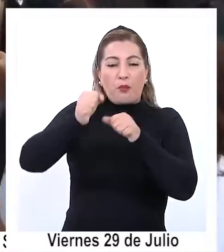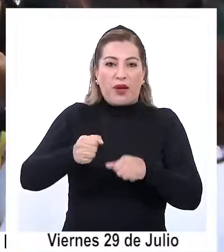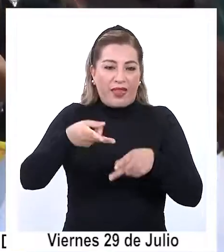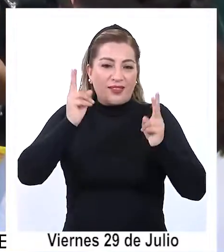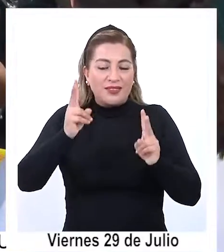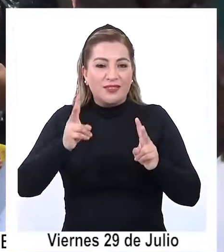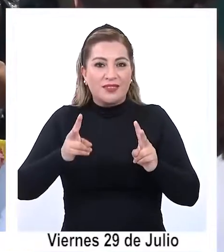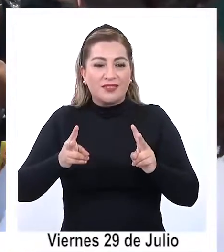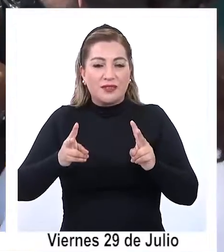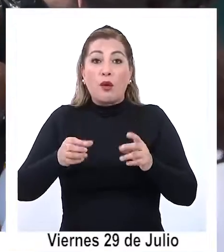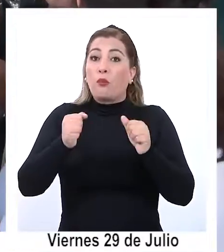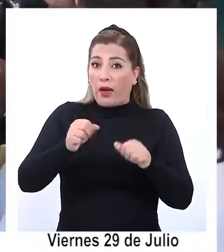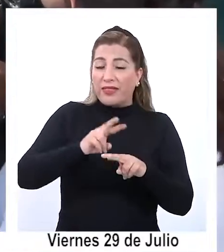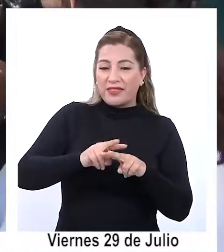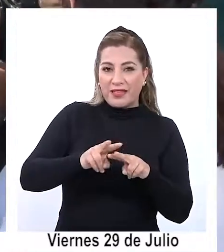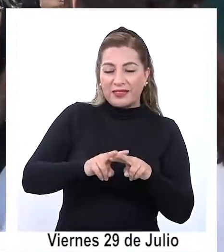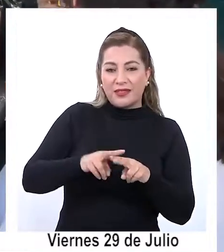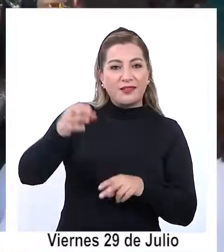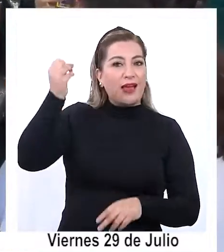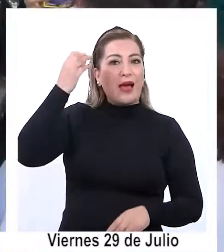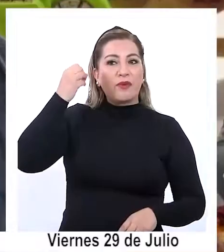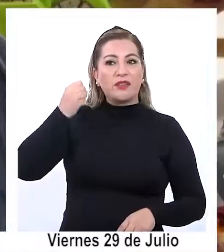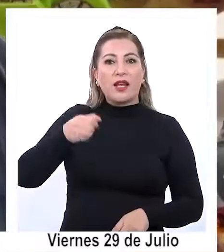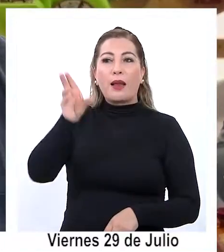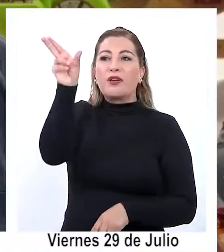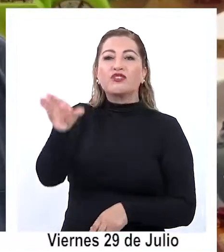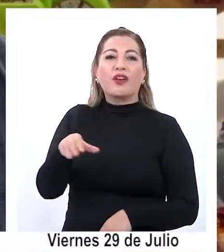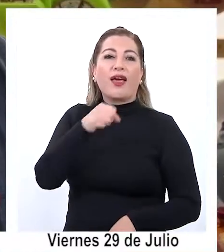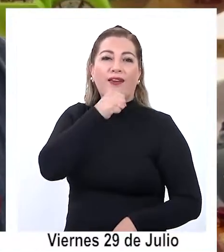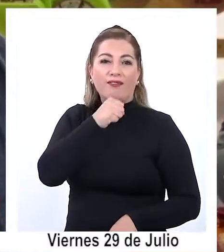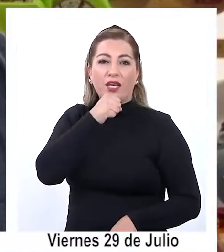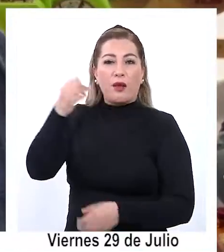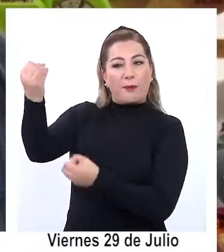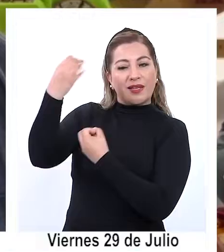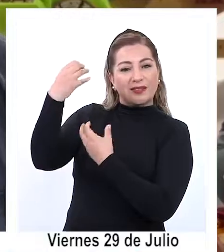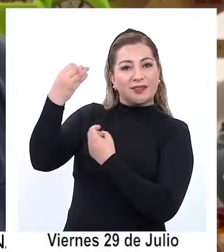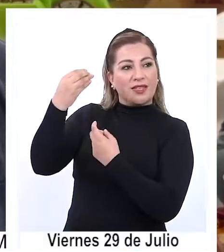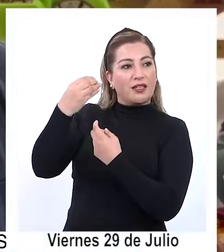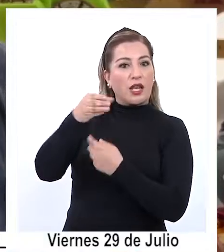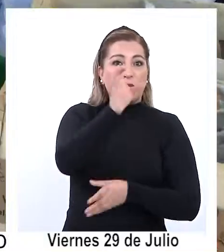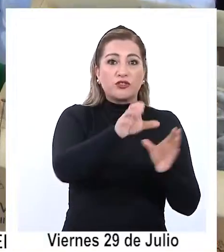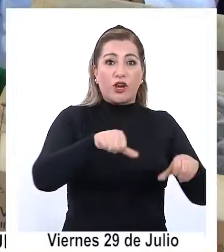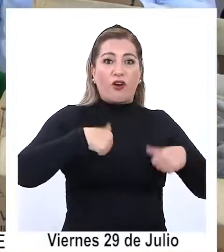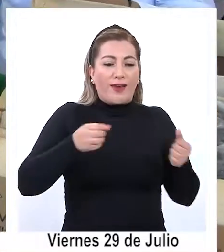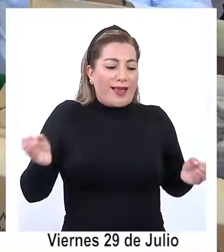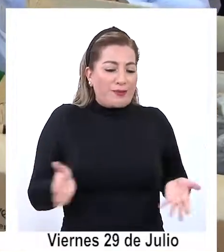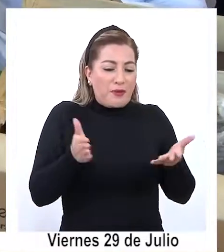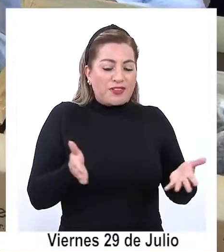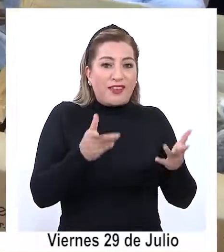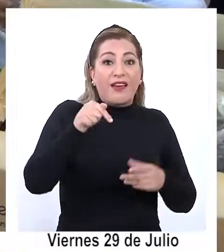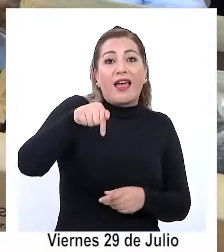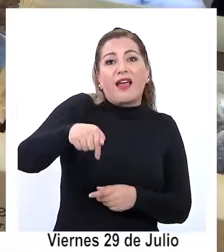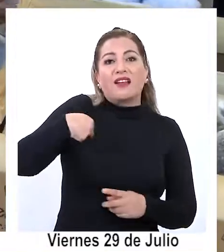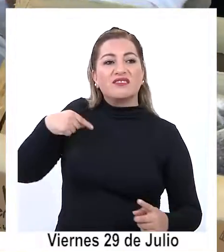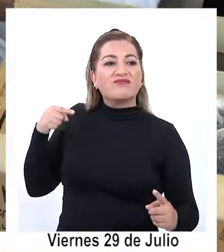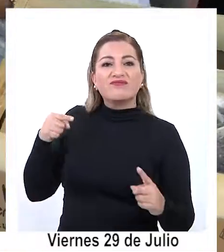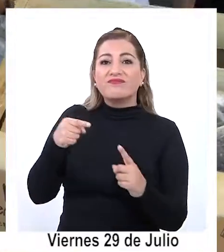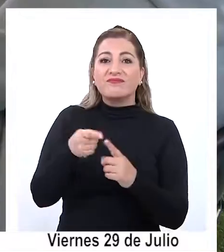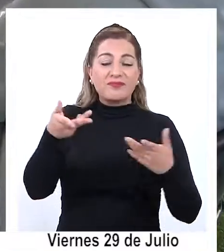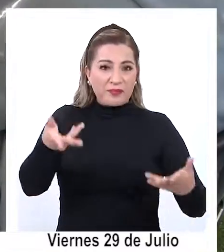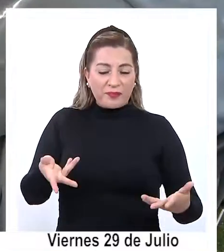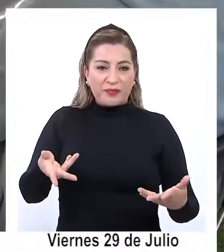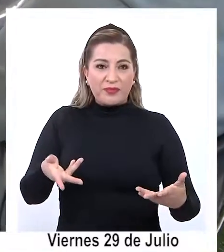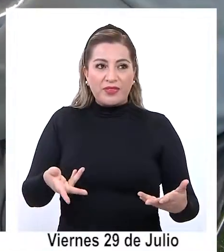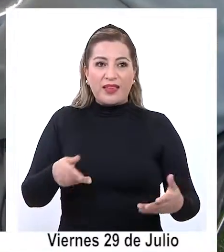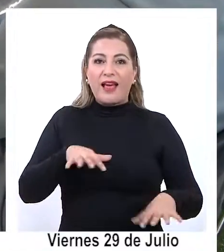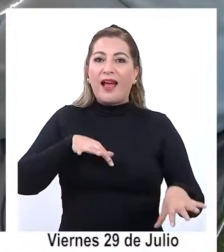La agricultura urbana también se puede, pero aprender de los viejos, aprender de los que saben y motivar a los jóvenes. En este objetivo es que